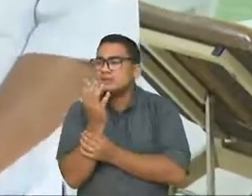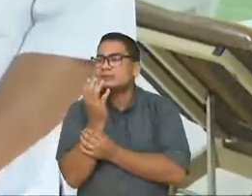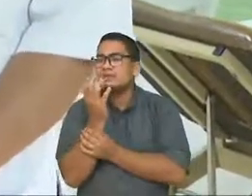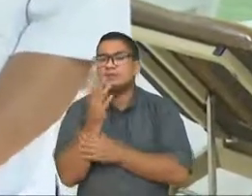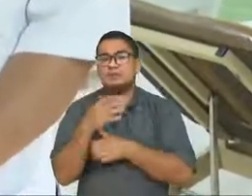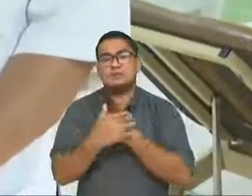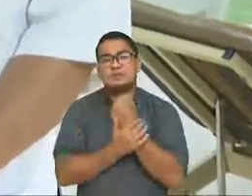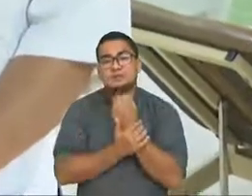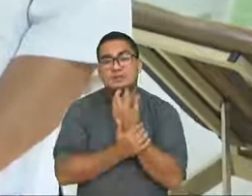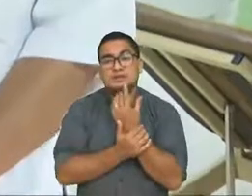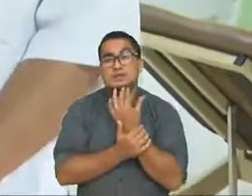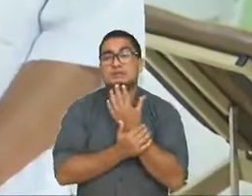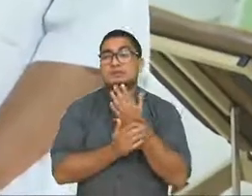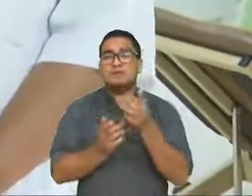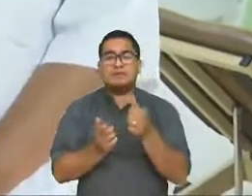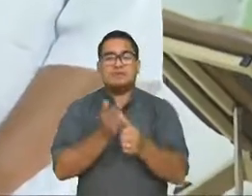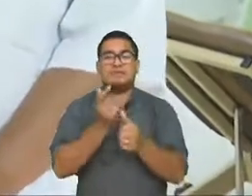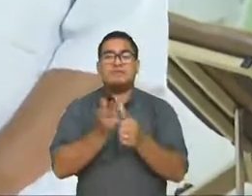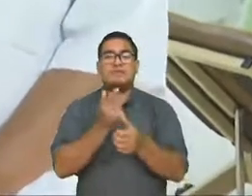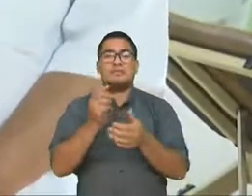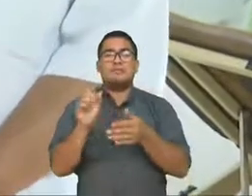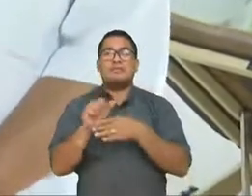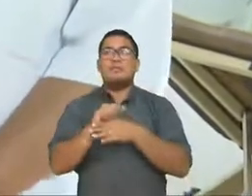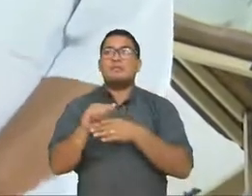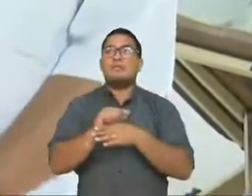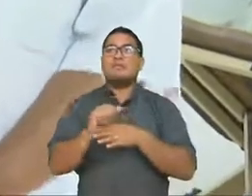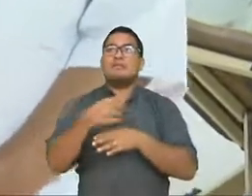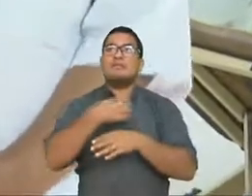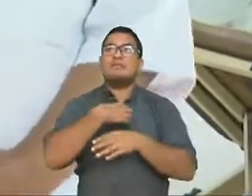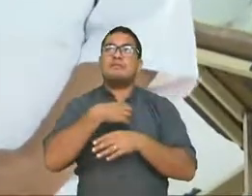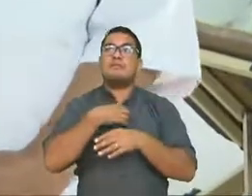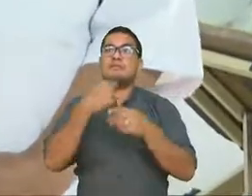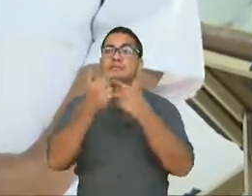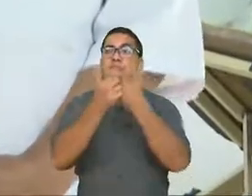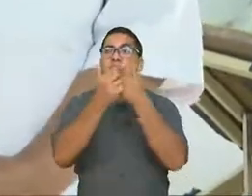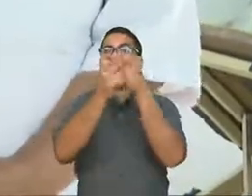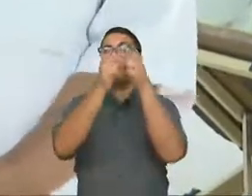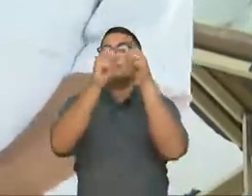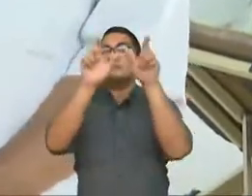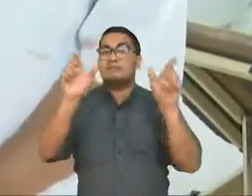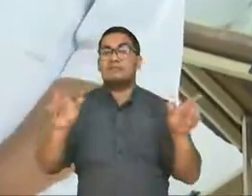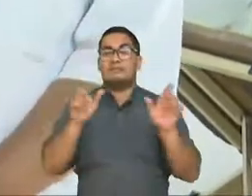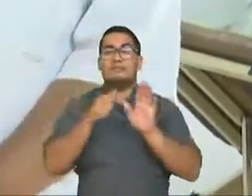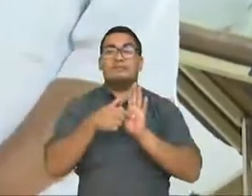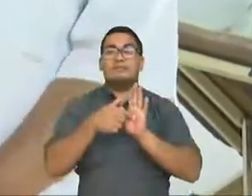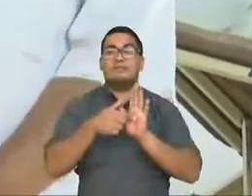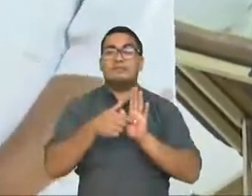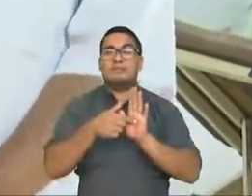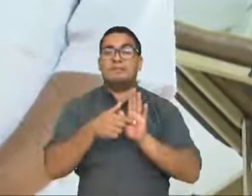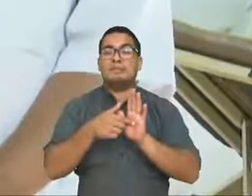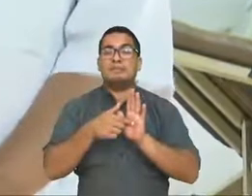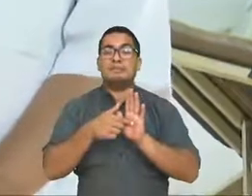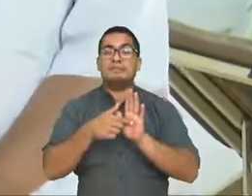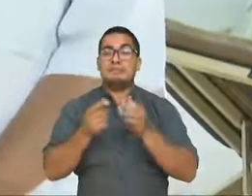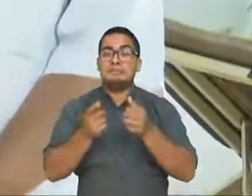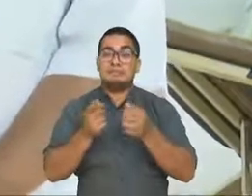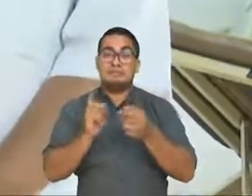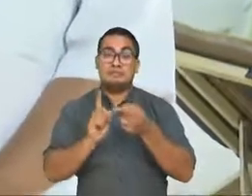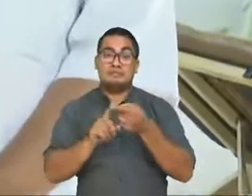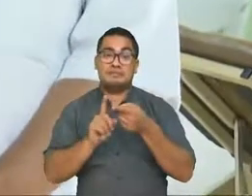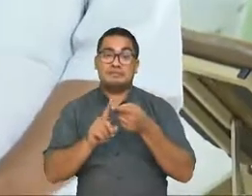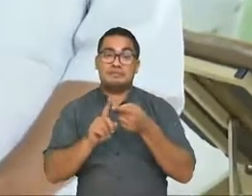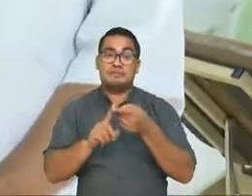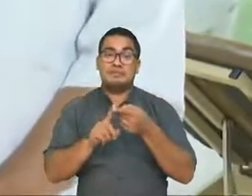su primera parte de rehabilitación es su independencia. Como es, primero se rehabilita